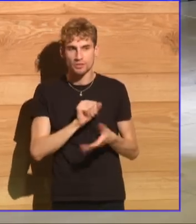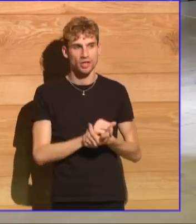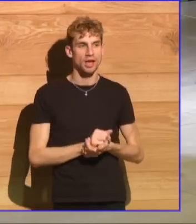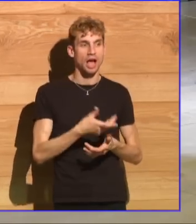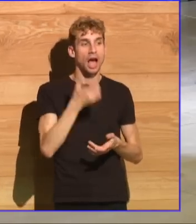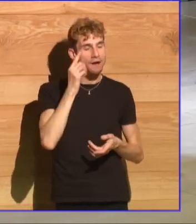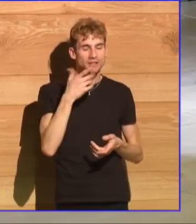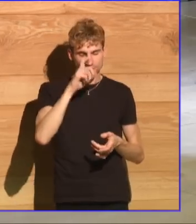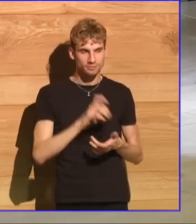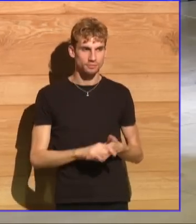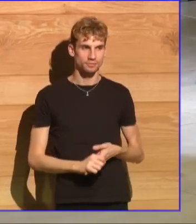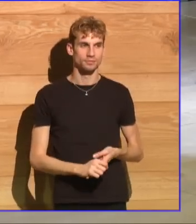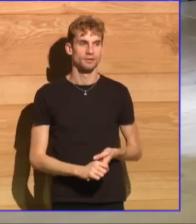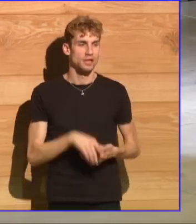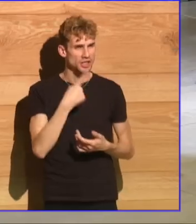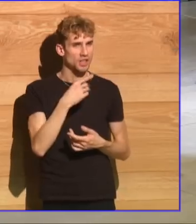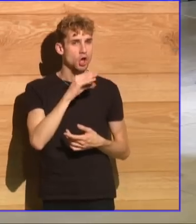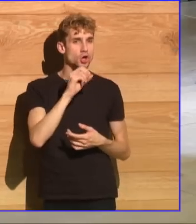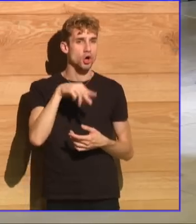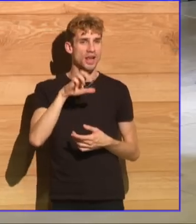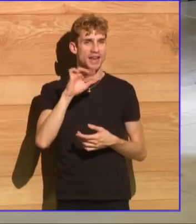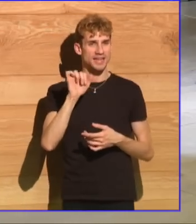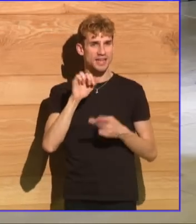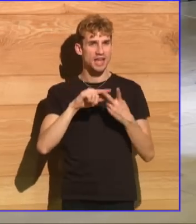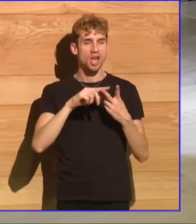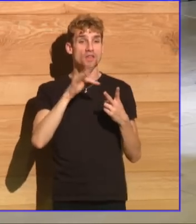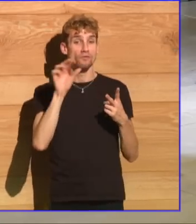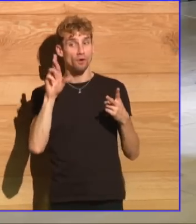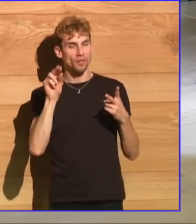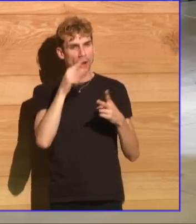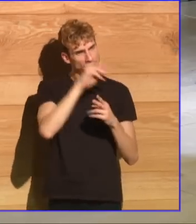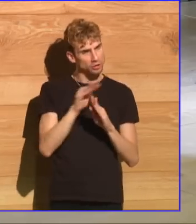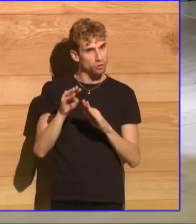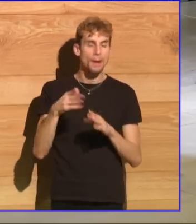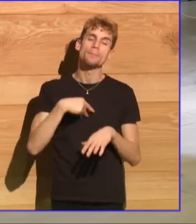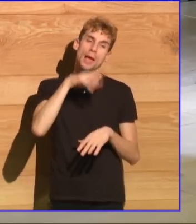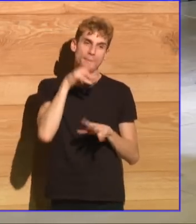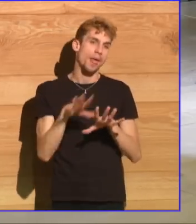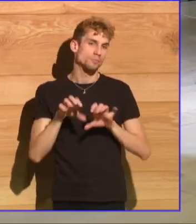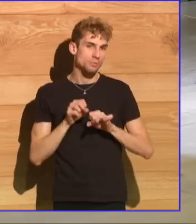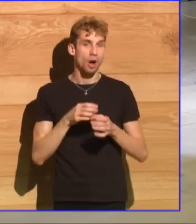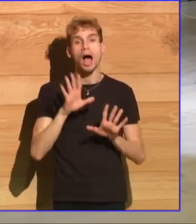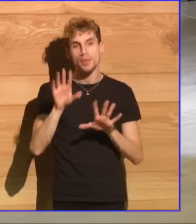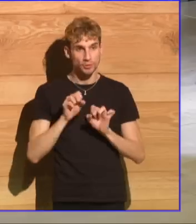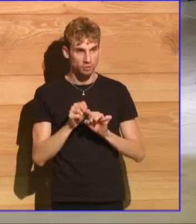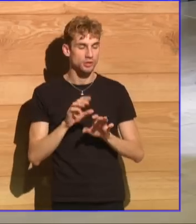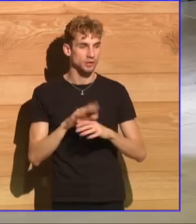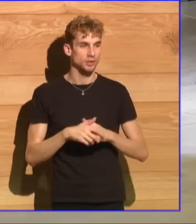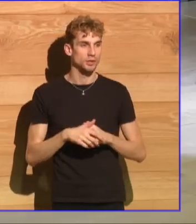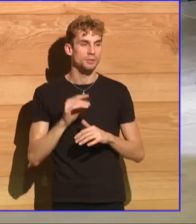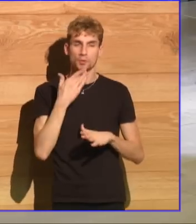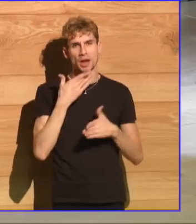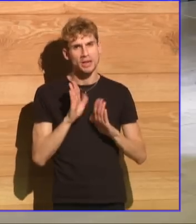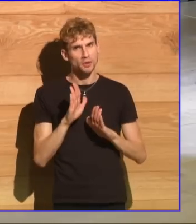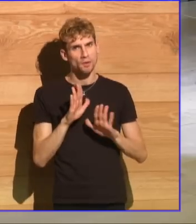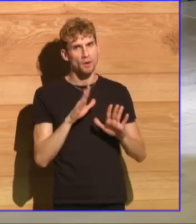porque es preciosa. Me Me estás contó. diciendo que Connery era el padre de Harrison Ford. Bueno, Padre era así. adoptivo, caramba. Ah, vale, que le adoptó. Bueno, el padre adoptivo, sí, el hijo puede